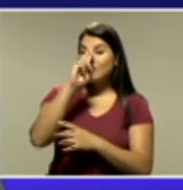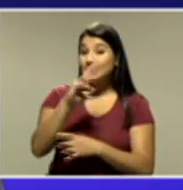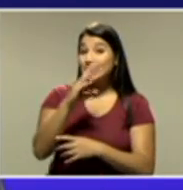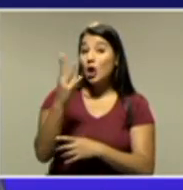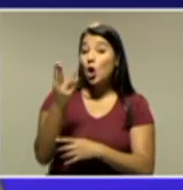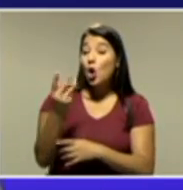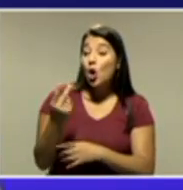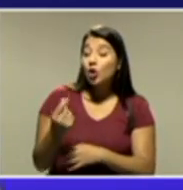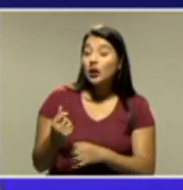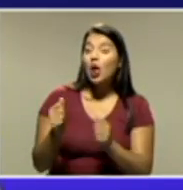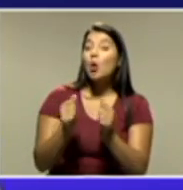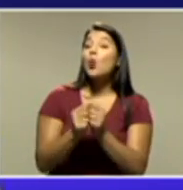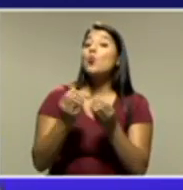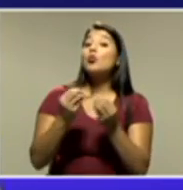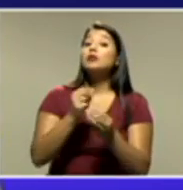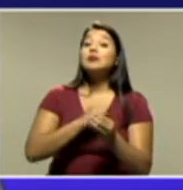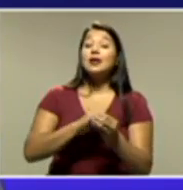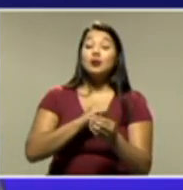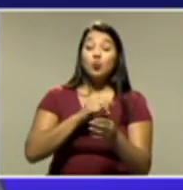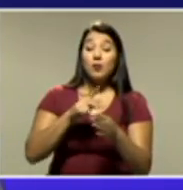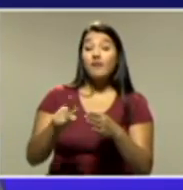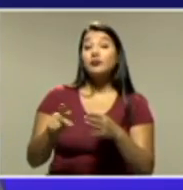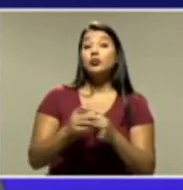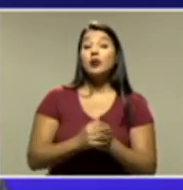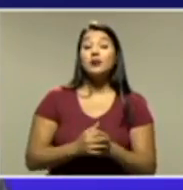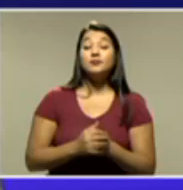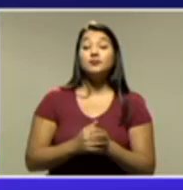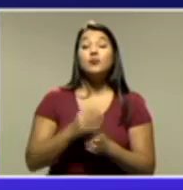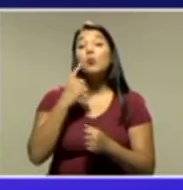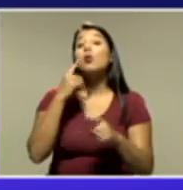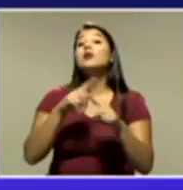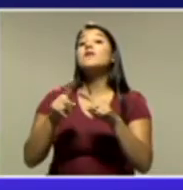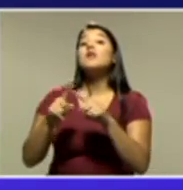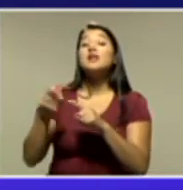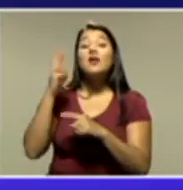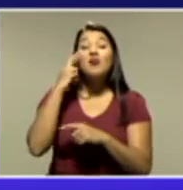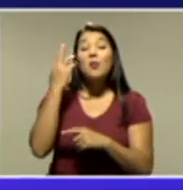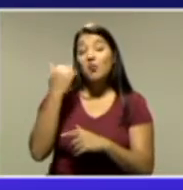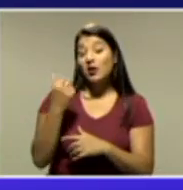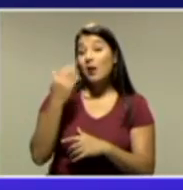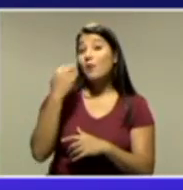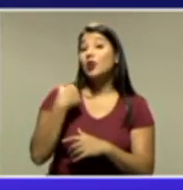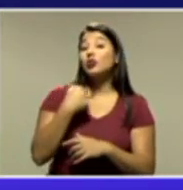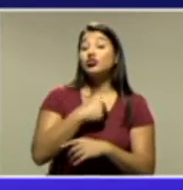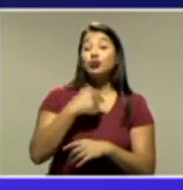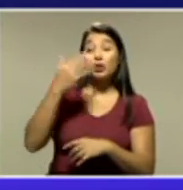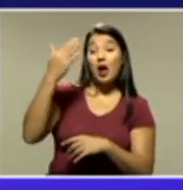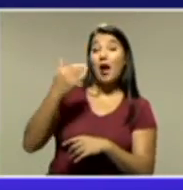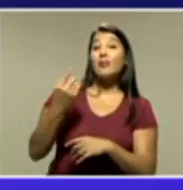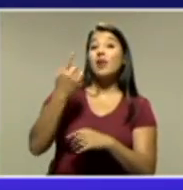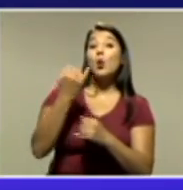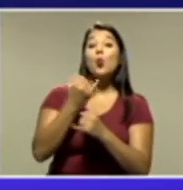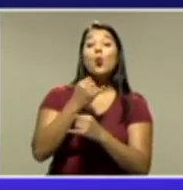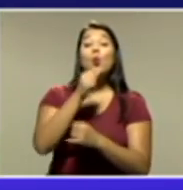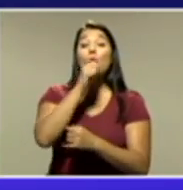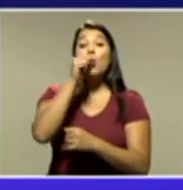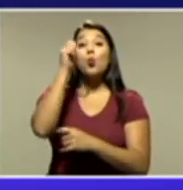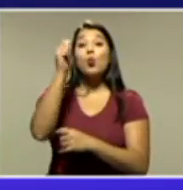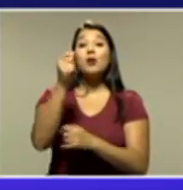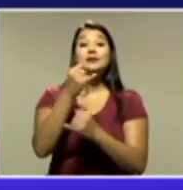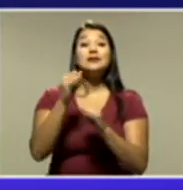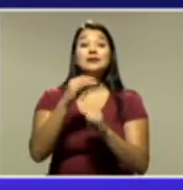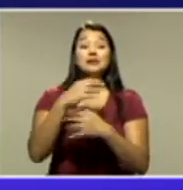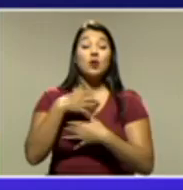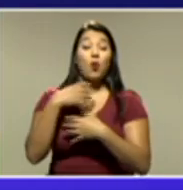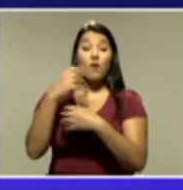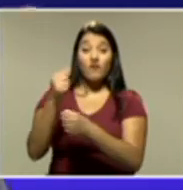contado con absoluto profesionalismo por varias razones. Primero, porque estamos ante un árbitro independiente y confiable